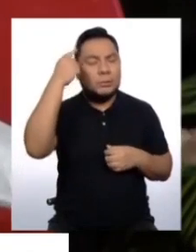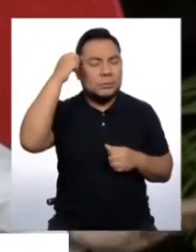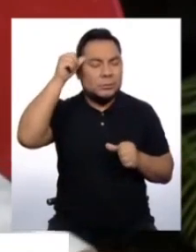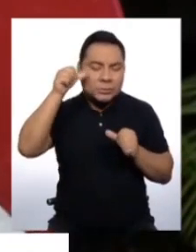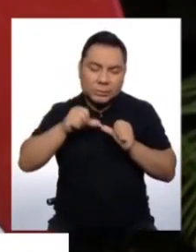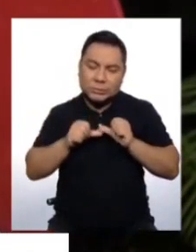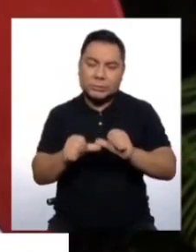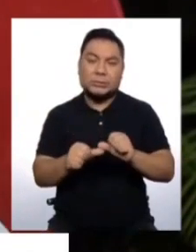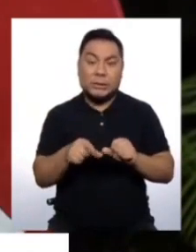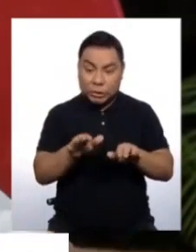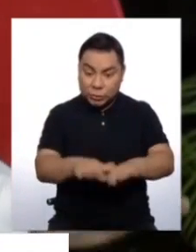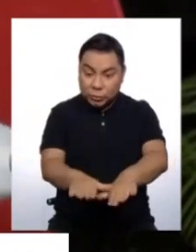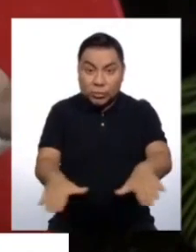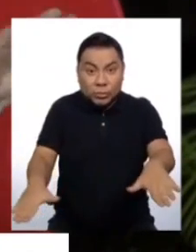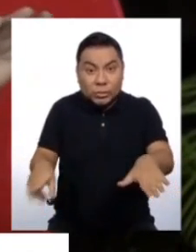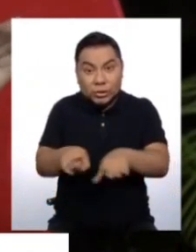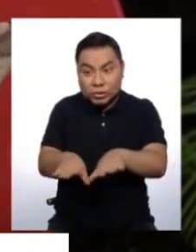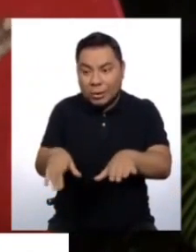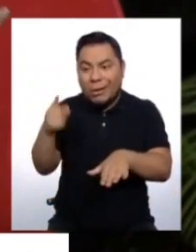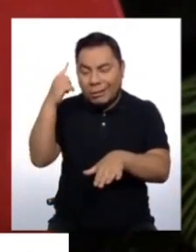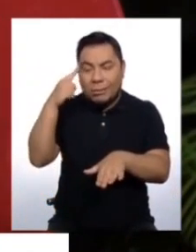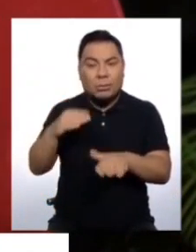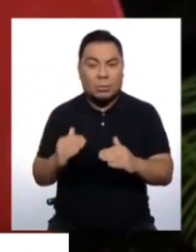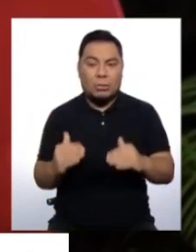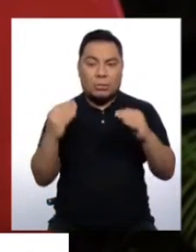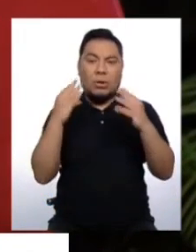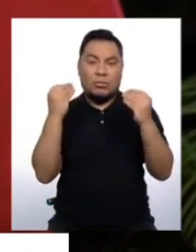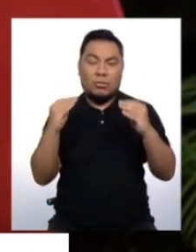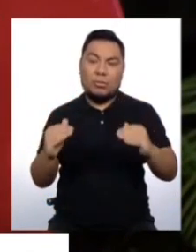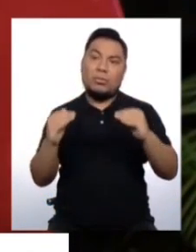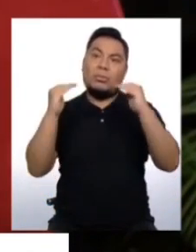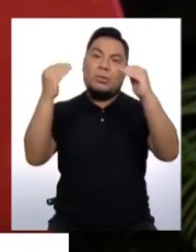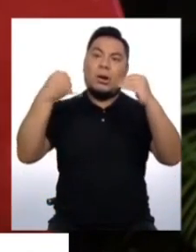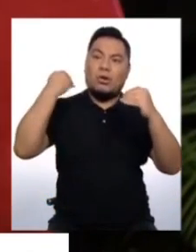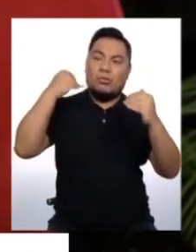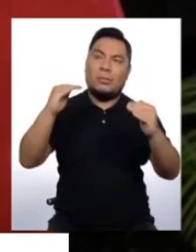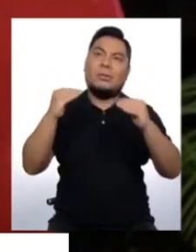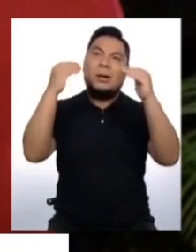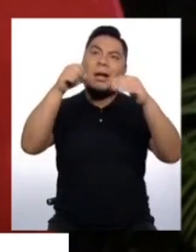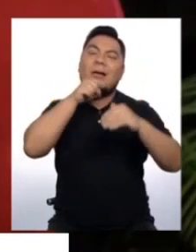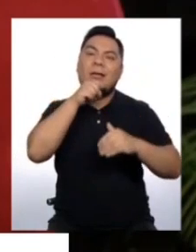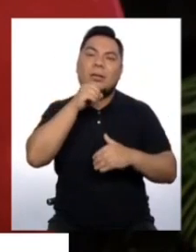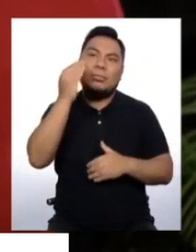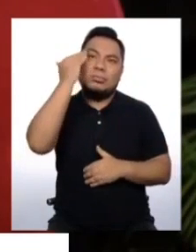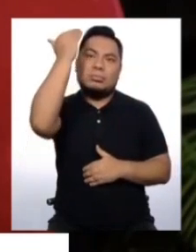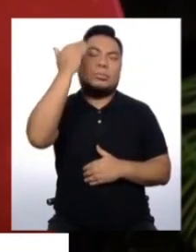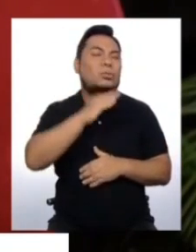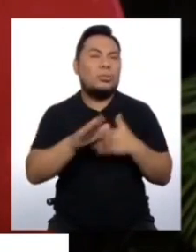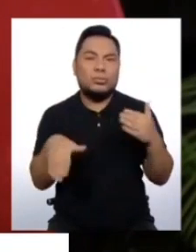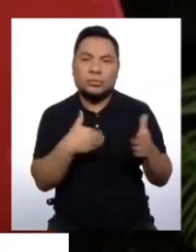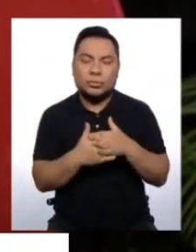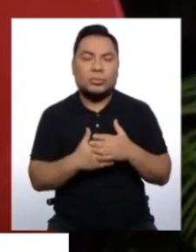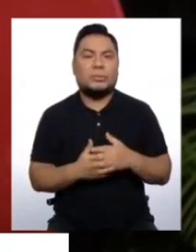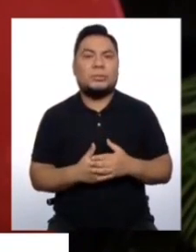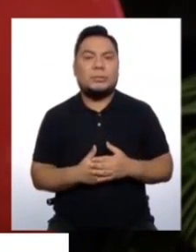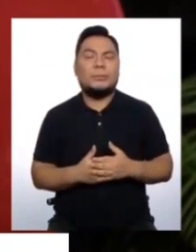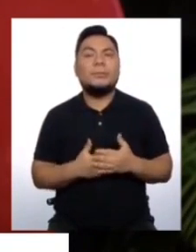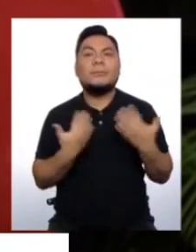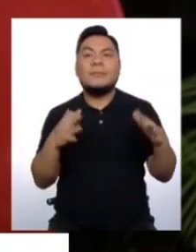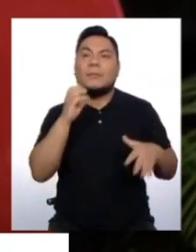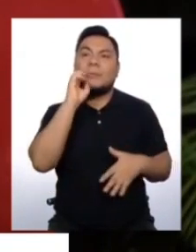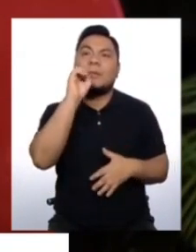desde los niñitos, los adolescentes, los adultos y los adultos mayores, con mayor precaución. Como hemos